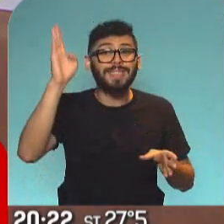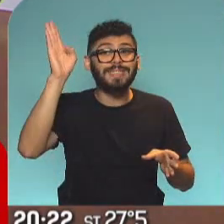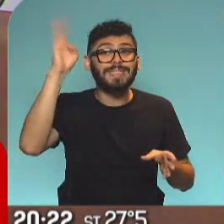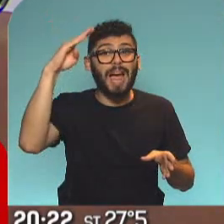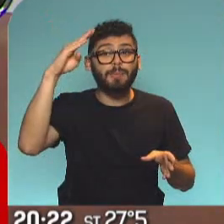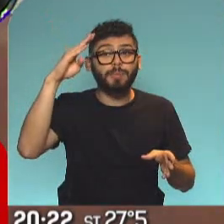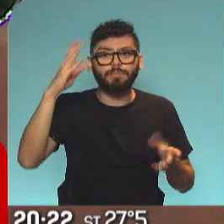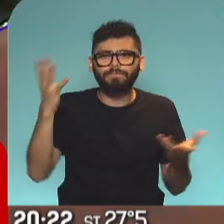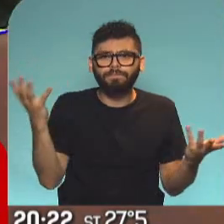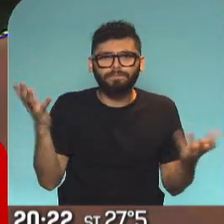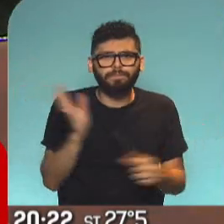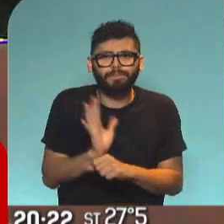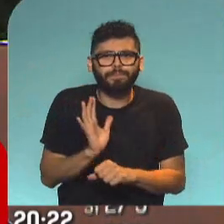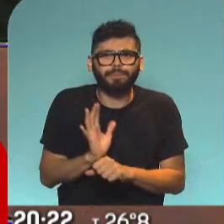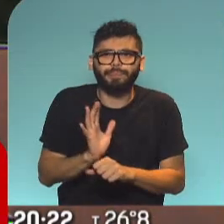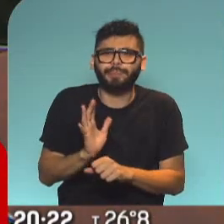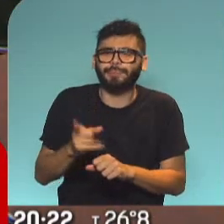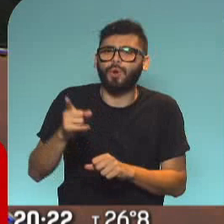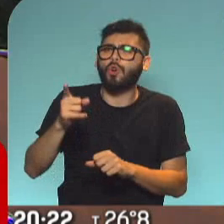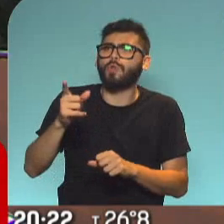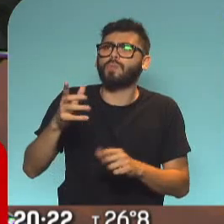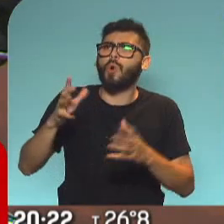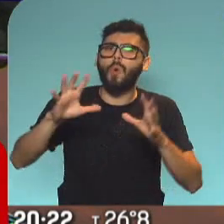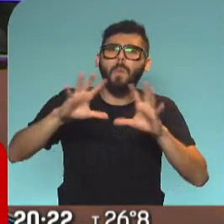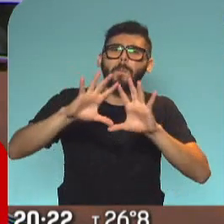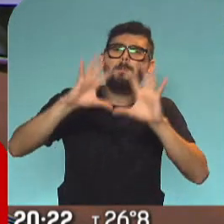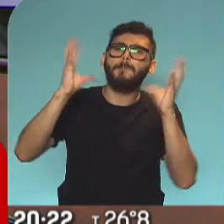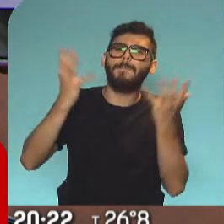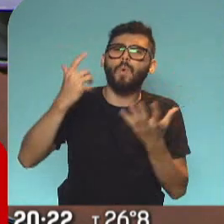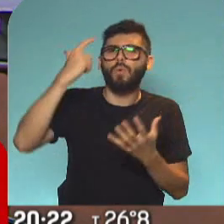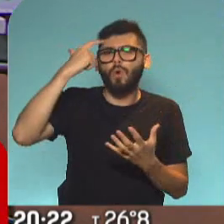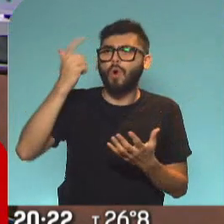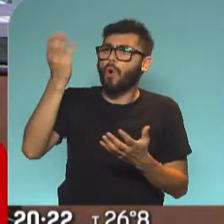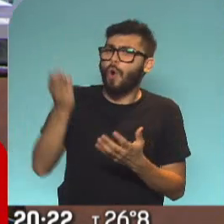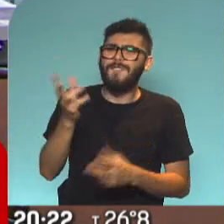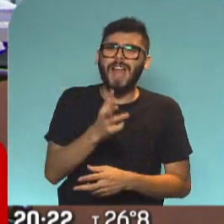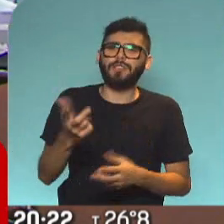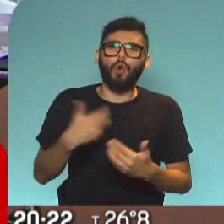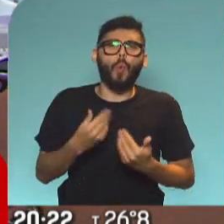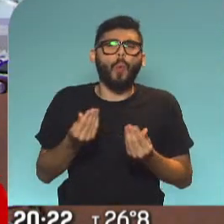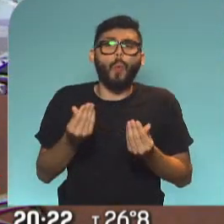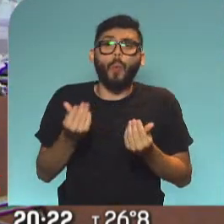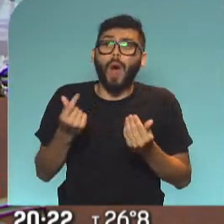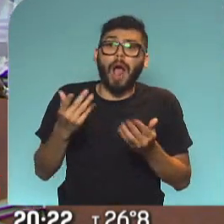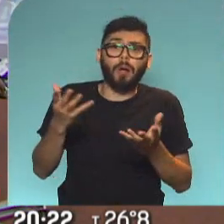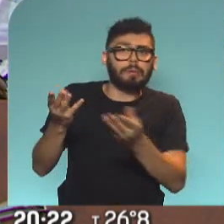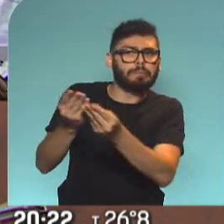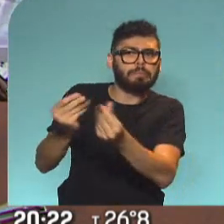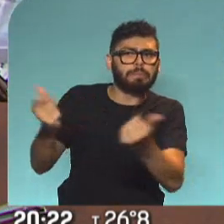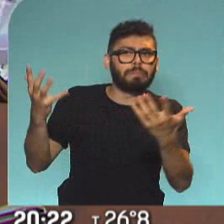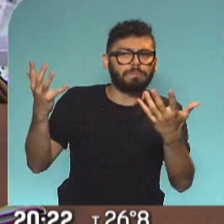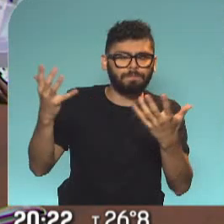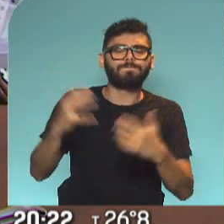de declinación de la visión y la mirada internacional de Claro los que sí. valores de Francisco. Claro que sí, gracias Eduardo. Gracias. Eduardo Valdés,